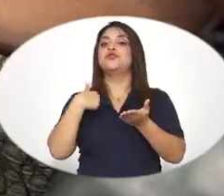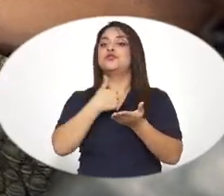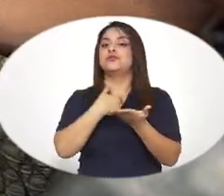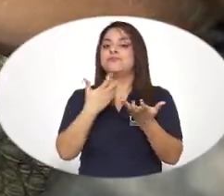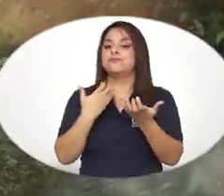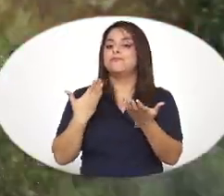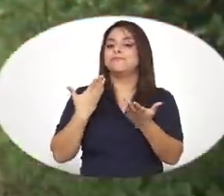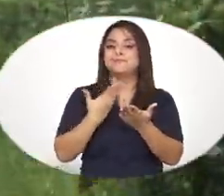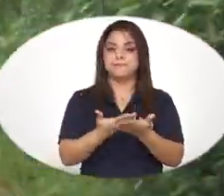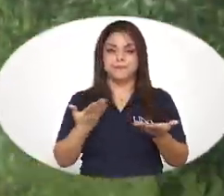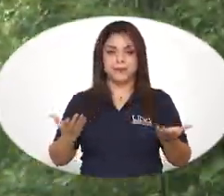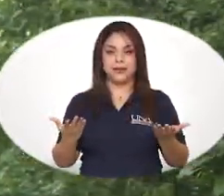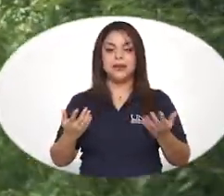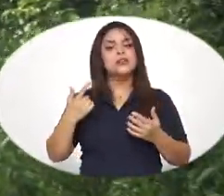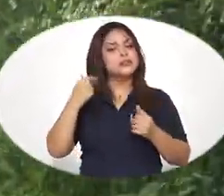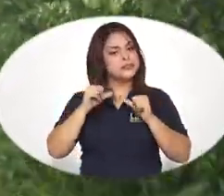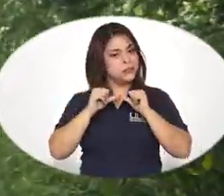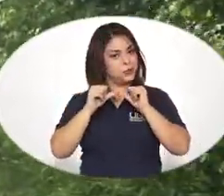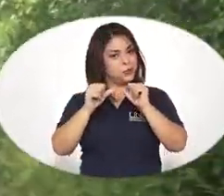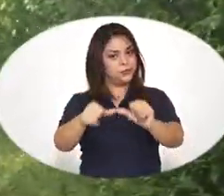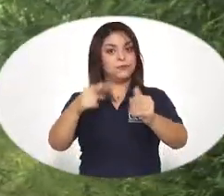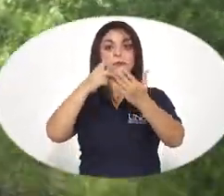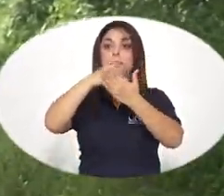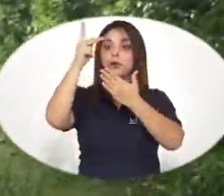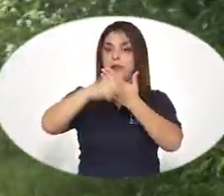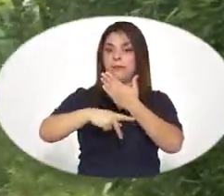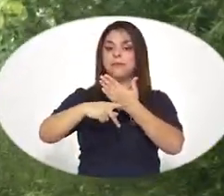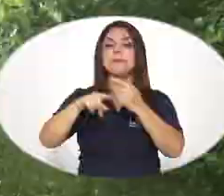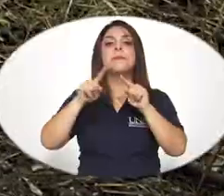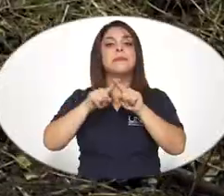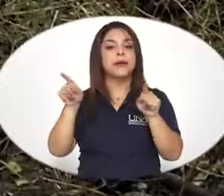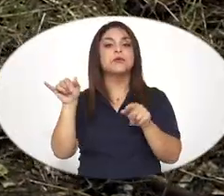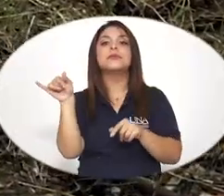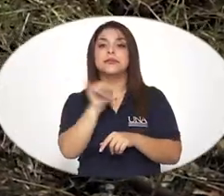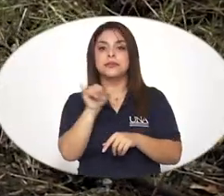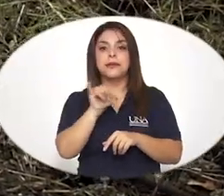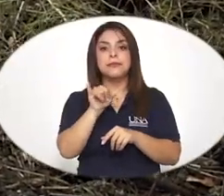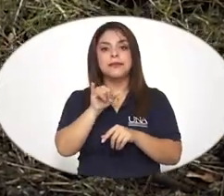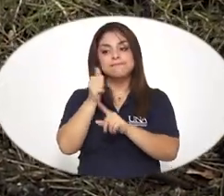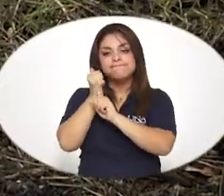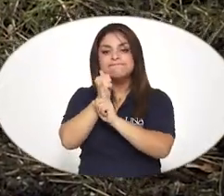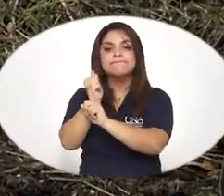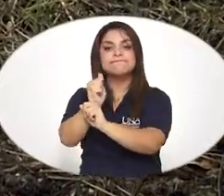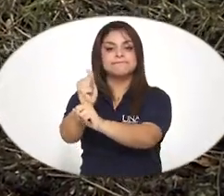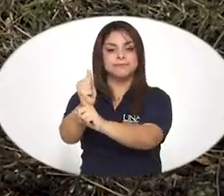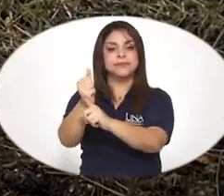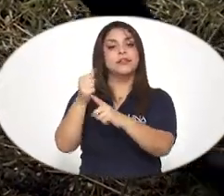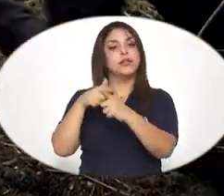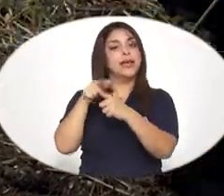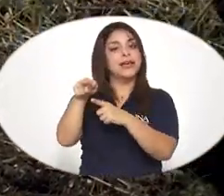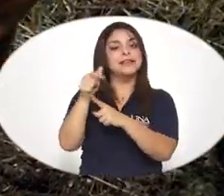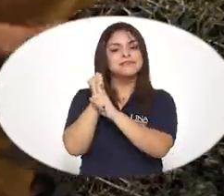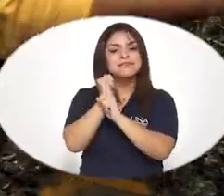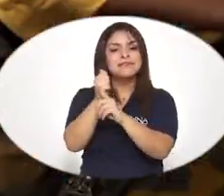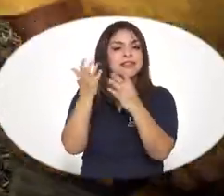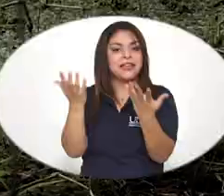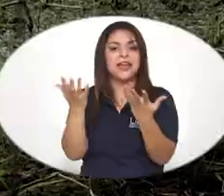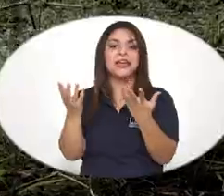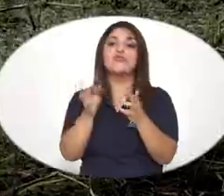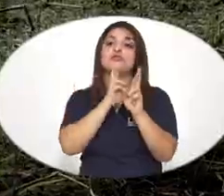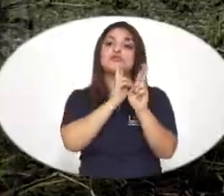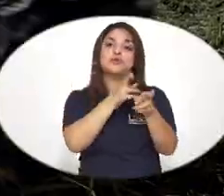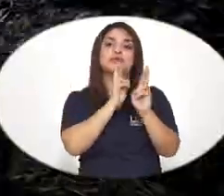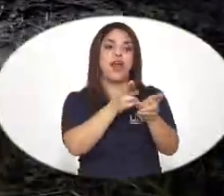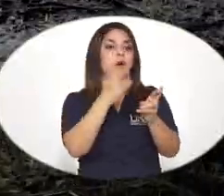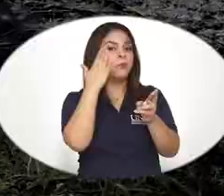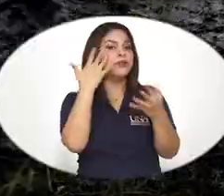cursos, nosotros nos proponemos a no solamente continuar con el programa, sino que darle un seguimiento, y ese seguimiento tiene que